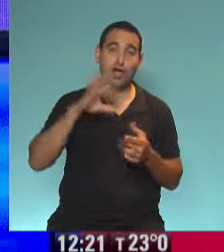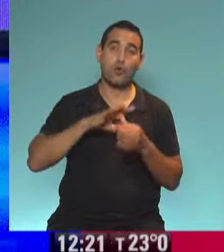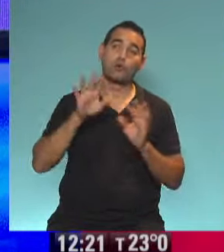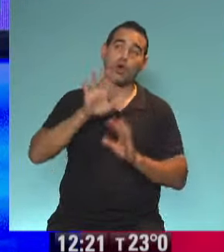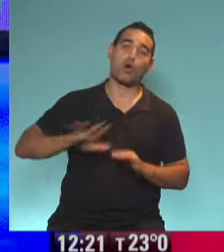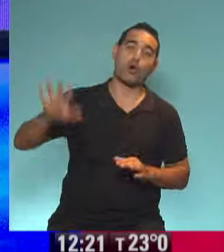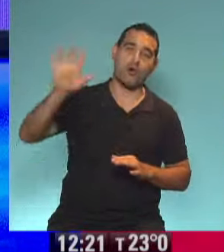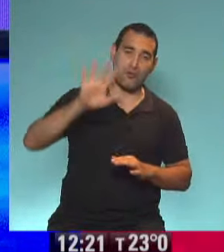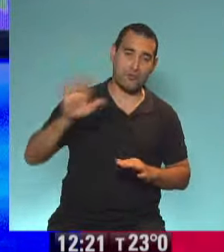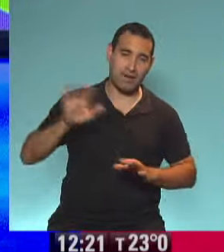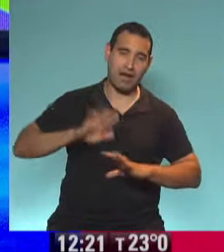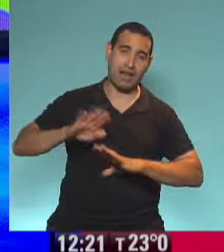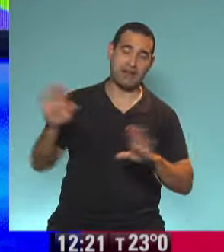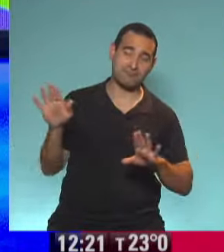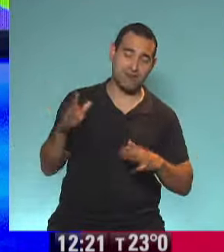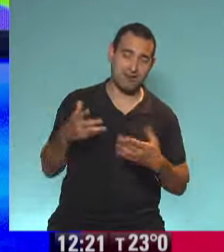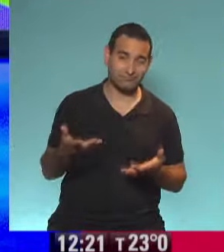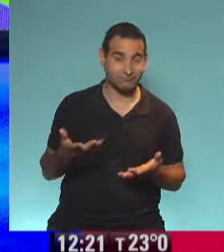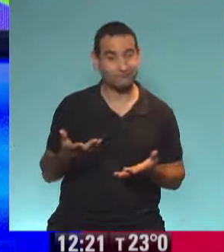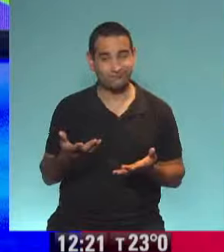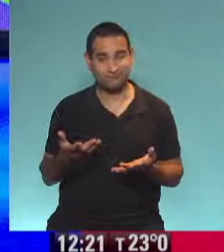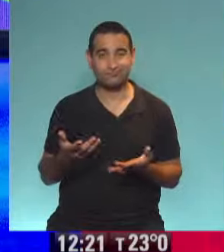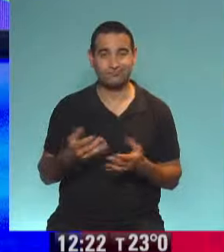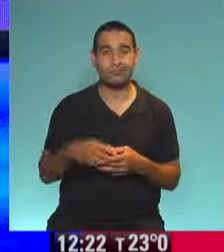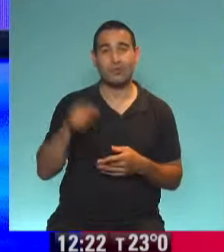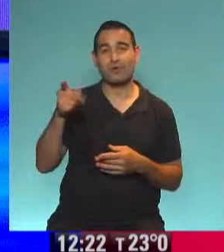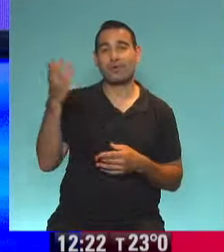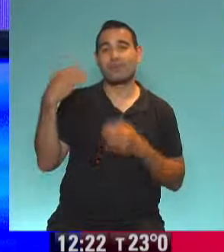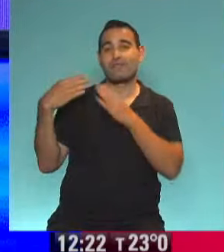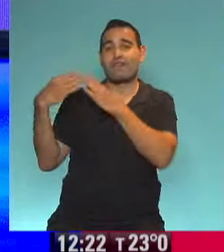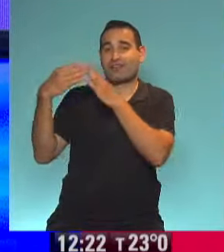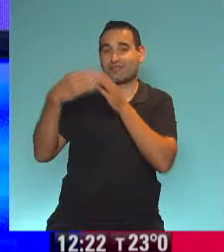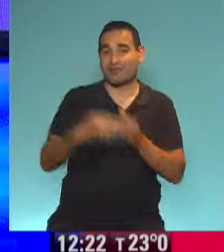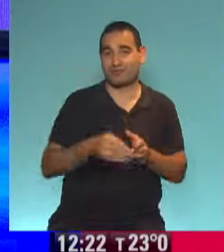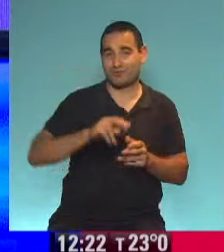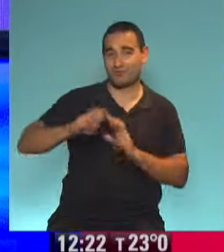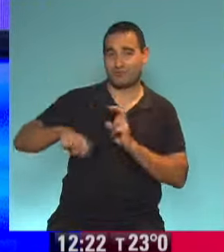europeas, que son las que, como dijimos varias veces en el programa, llegaron en los barcos.